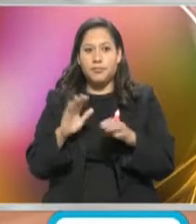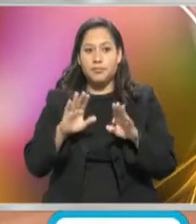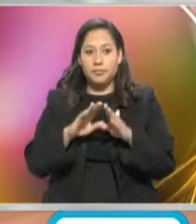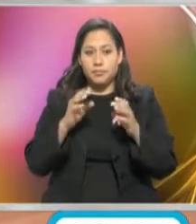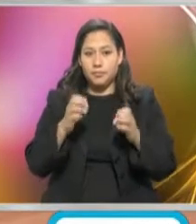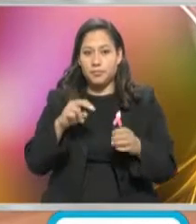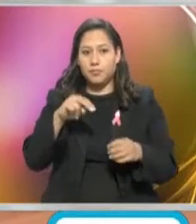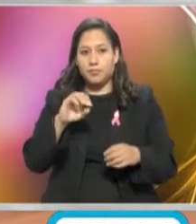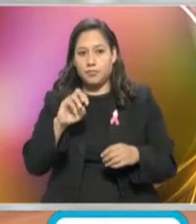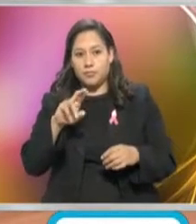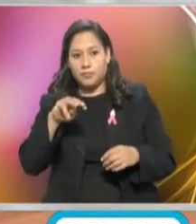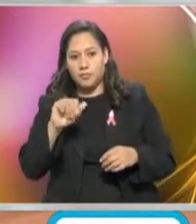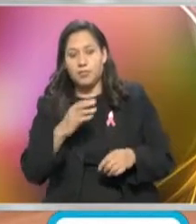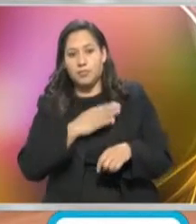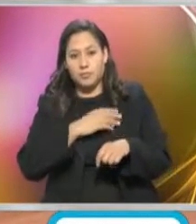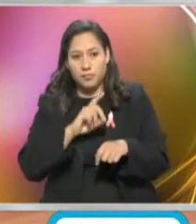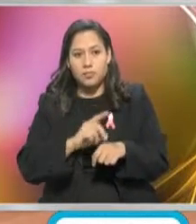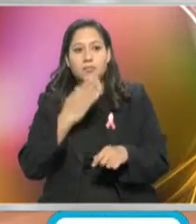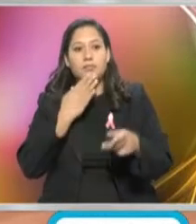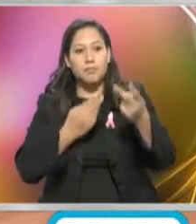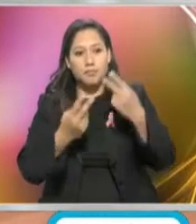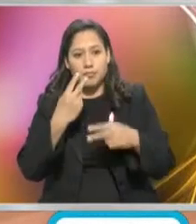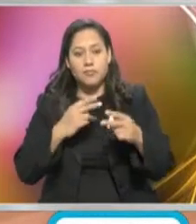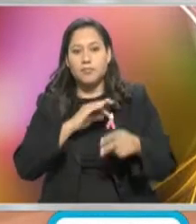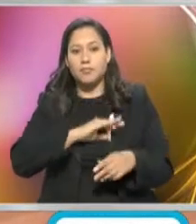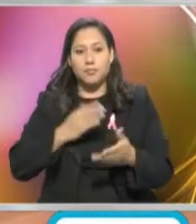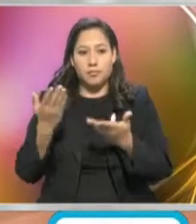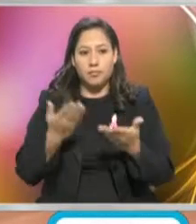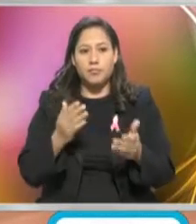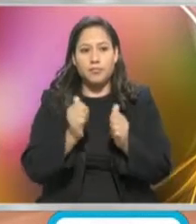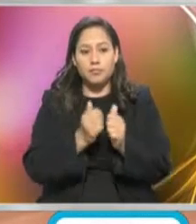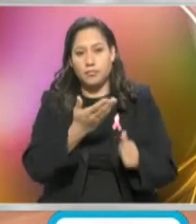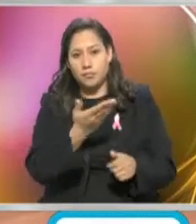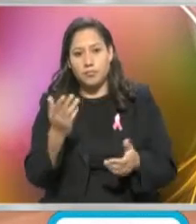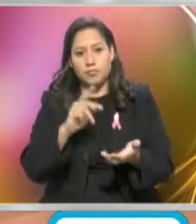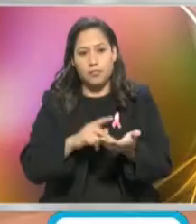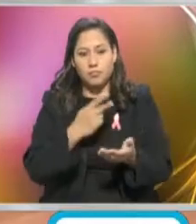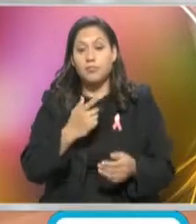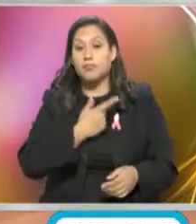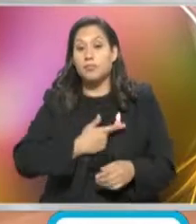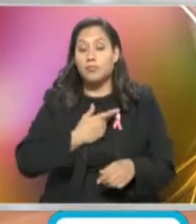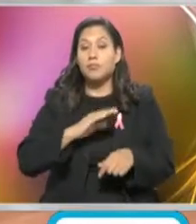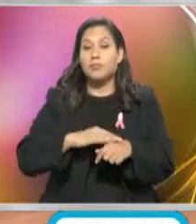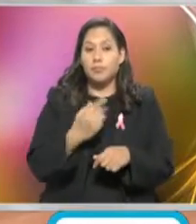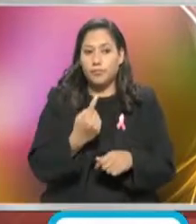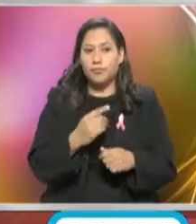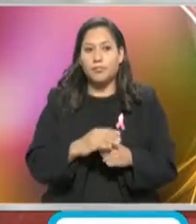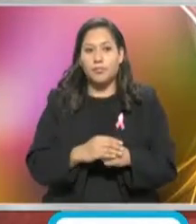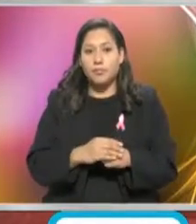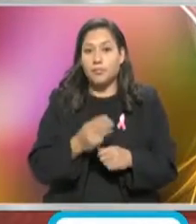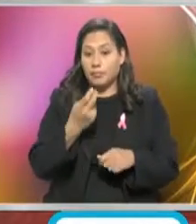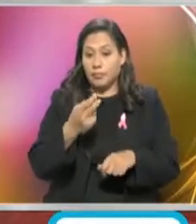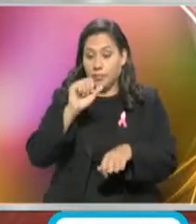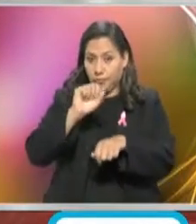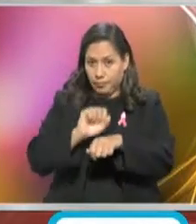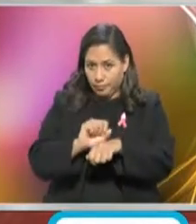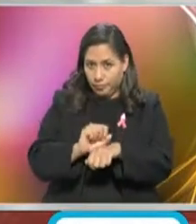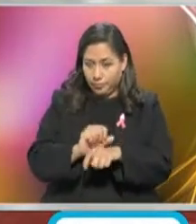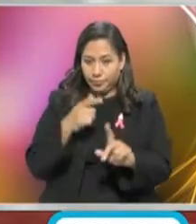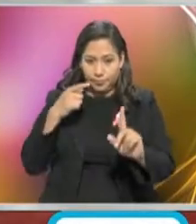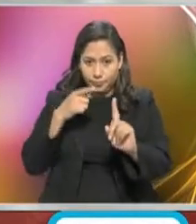¿Cómo estás, Norma? Buenos Hola, días, bienvenida. Enrique, feliz de estar aquí con ustedes otra vez. Oye, nos encanta porque precisamente esta semana